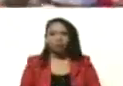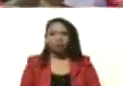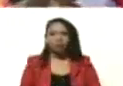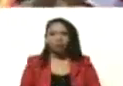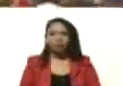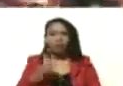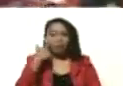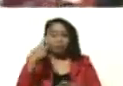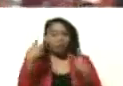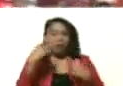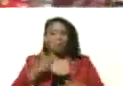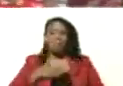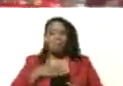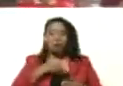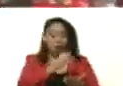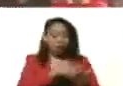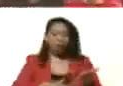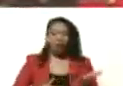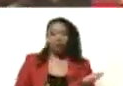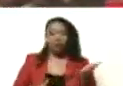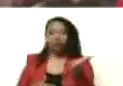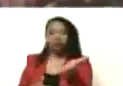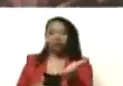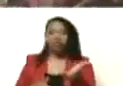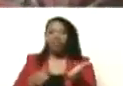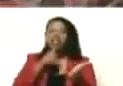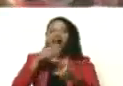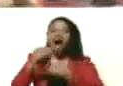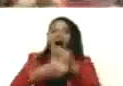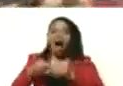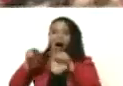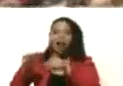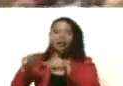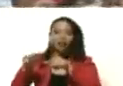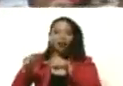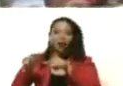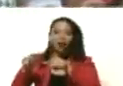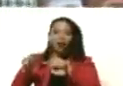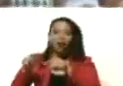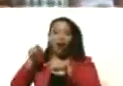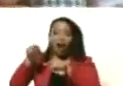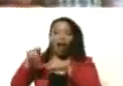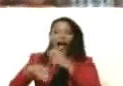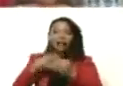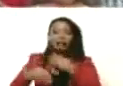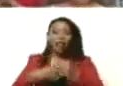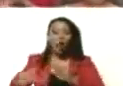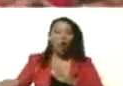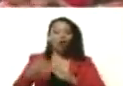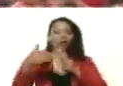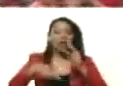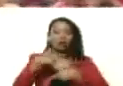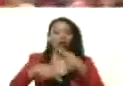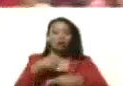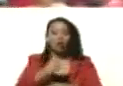Mira, esta es mi lista. Quien haga eso está haciendo un acto